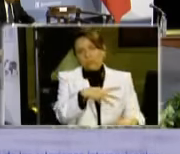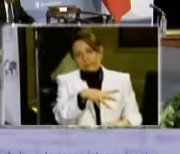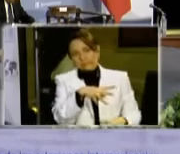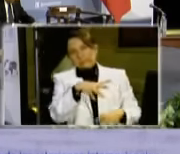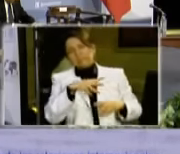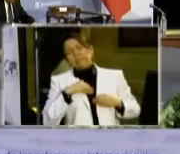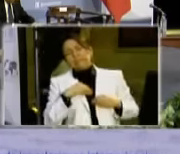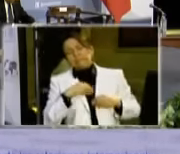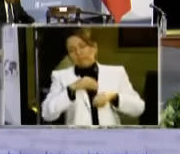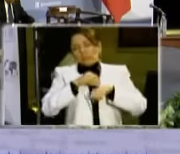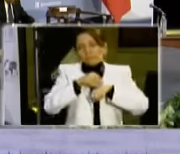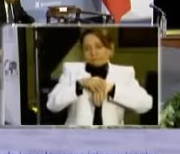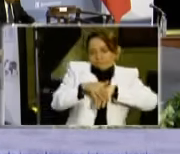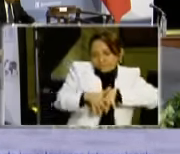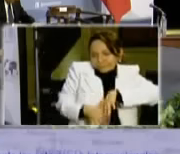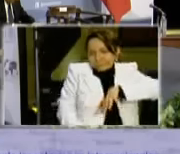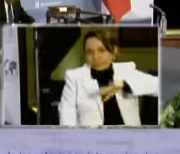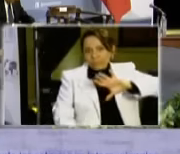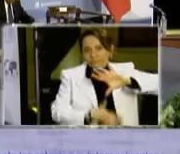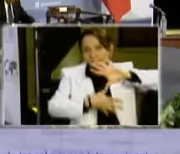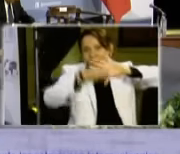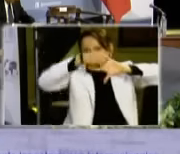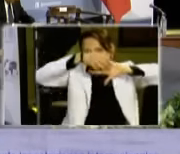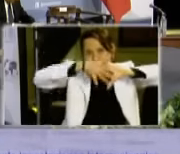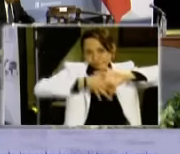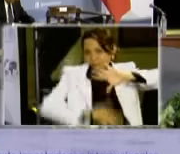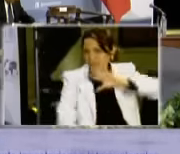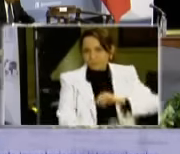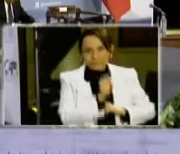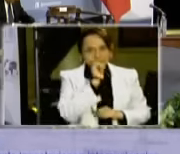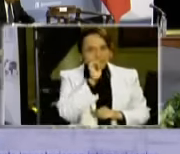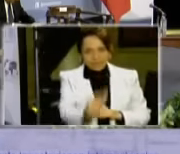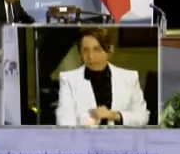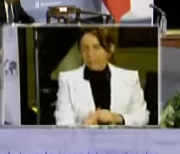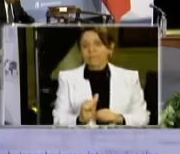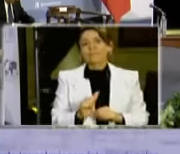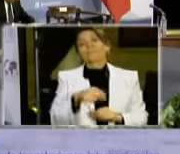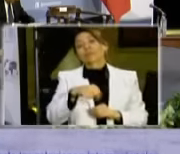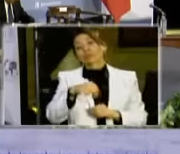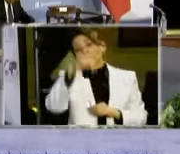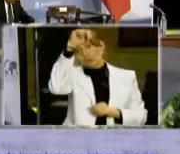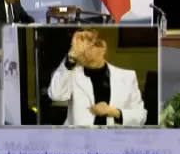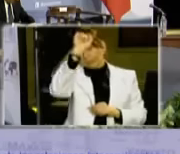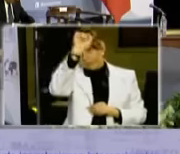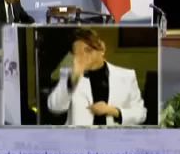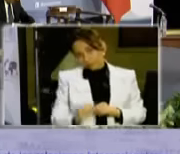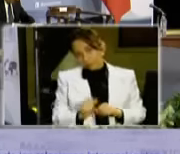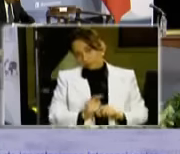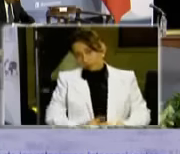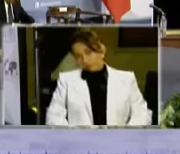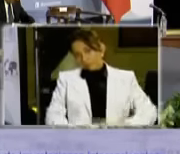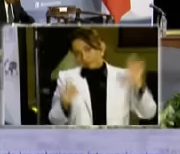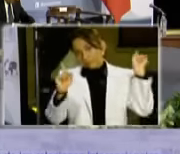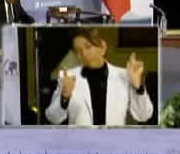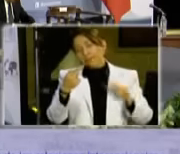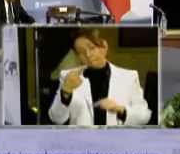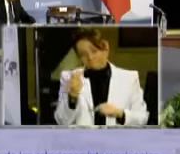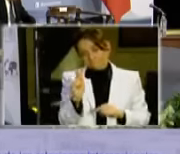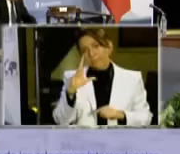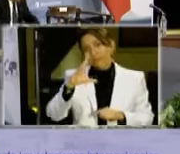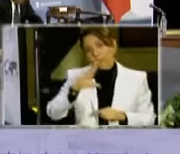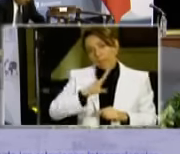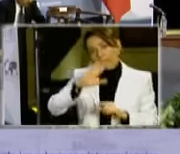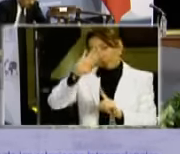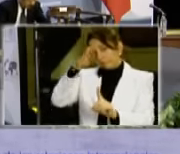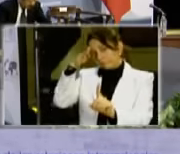preservar, aunque la miremos desde una perspectiva en el norte y en el sur. Nos une el interés común de evitar